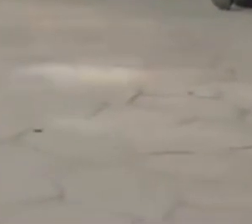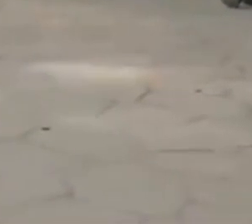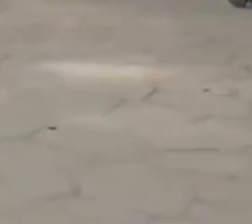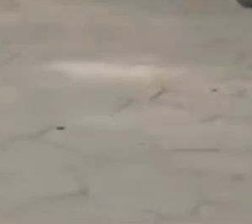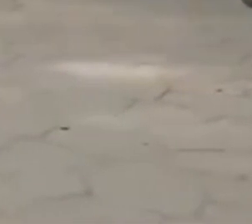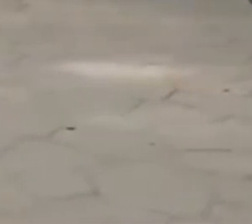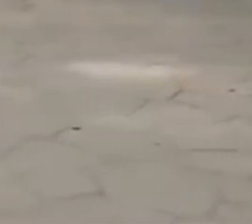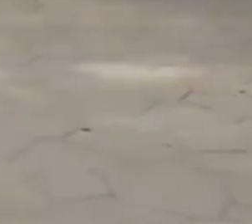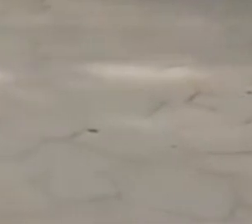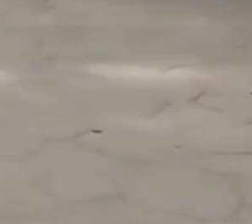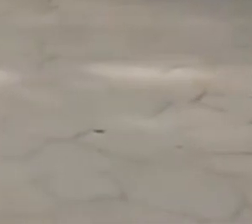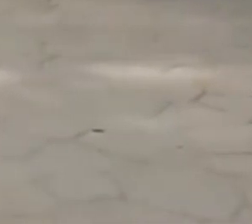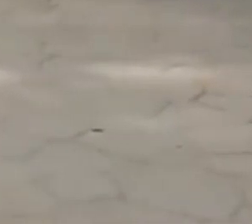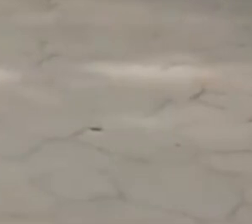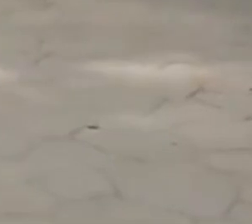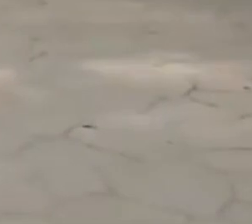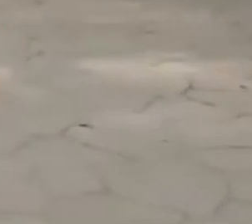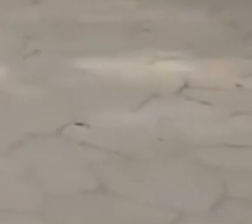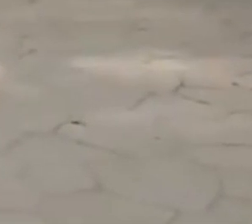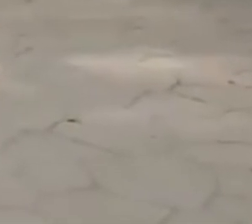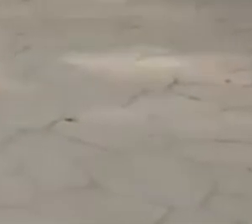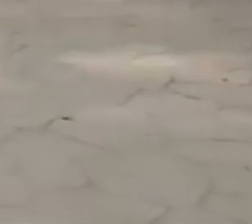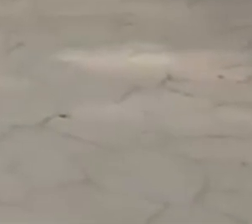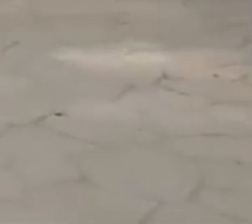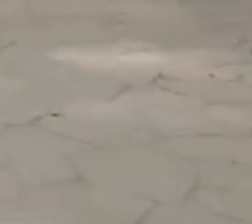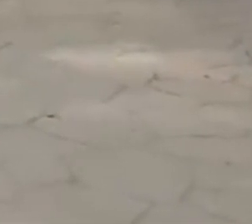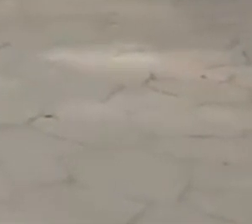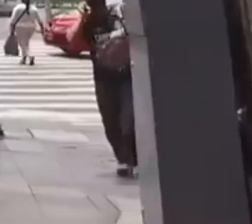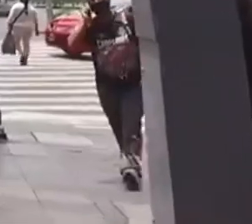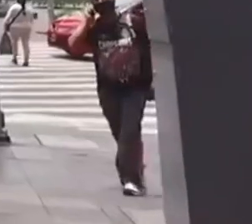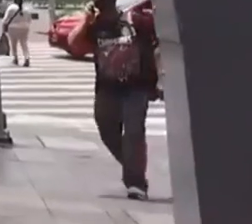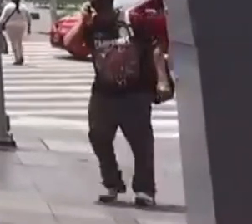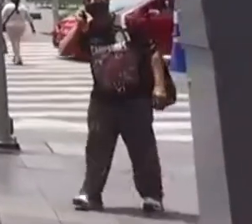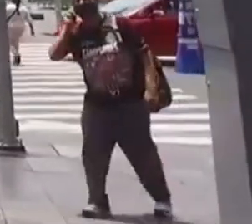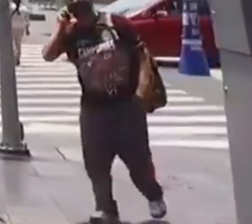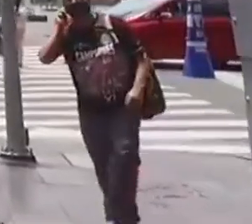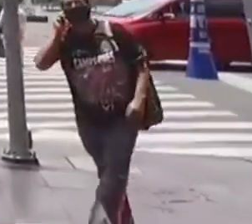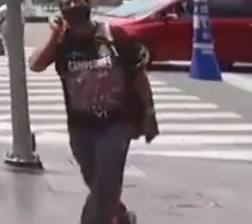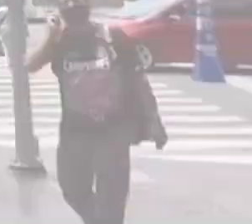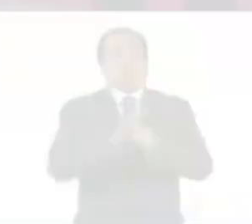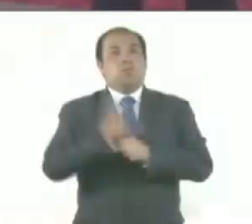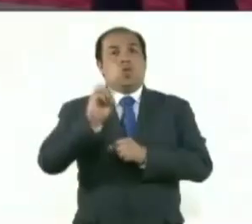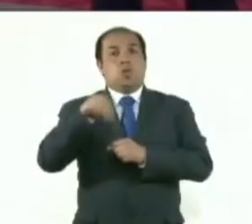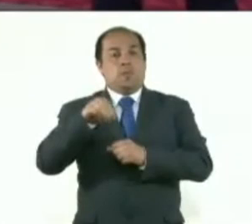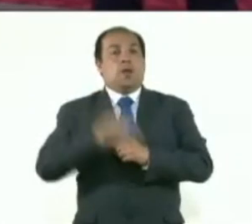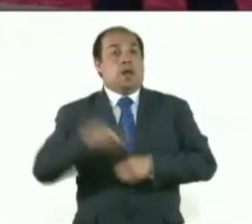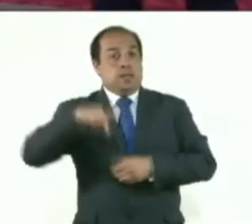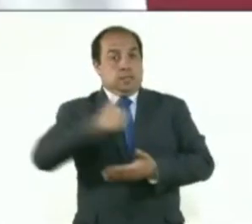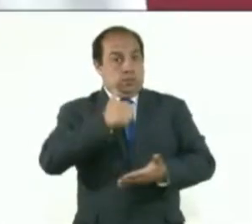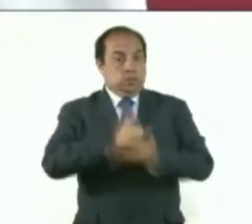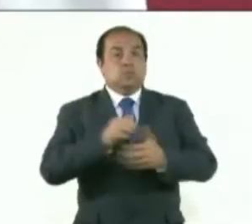hasta el momento no se ha registrado. Además, señaló que no hay indicaciones que llamen a un repunte, pues existe una estabilidad en la capital.